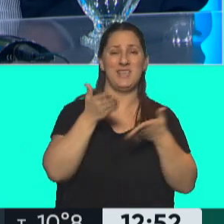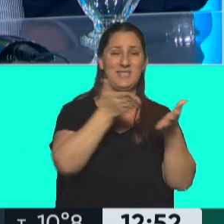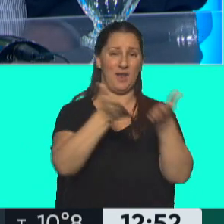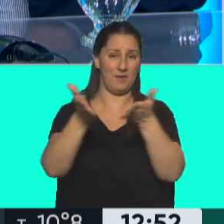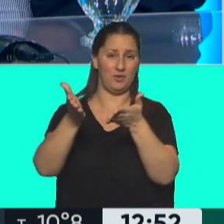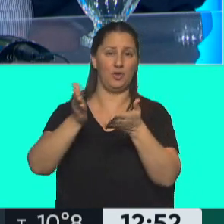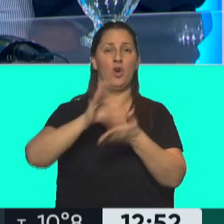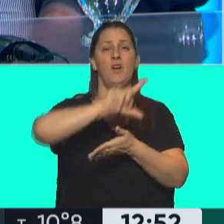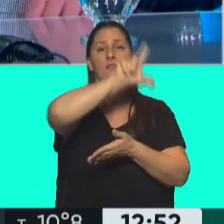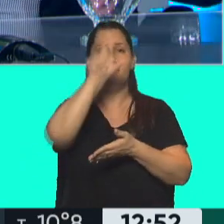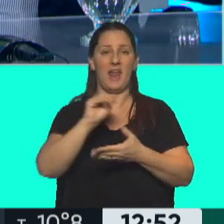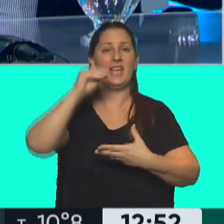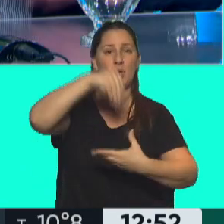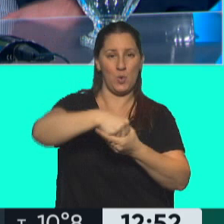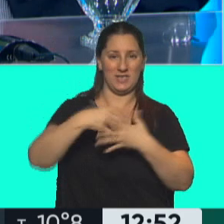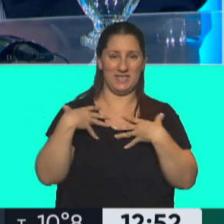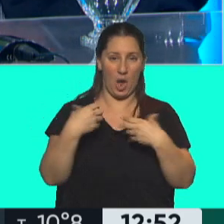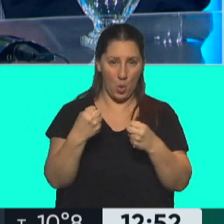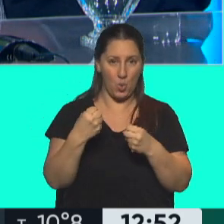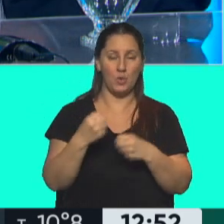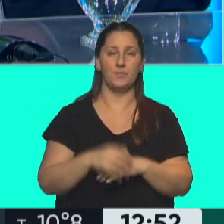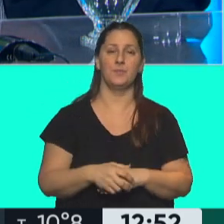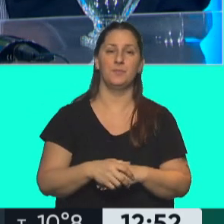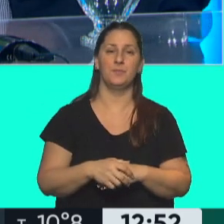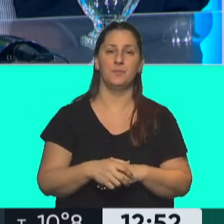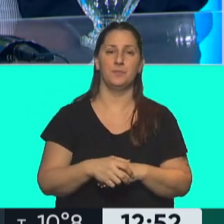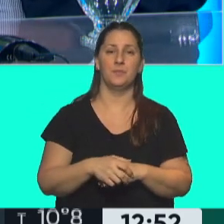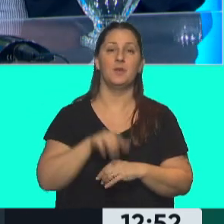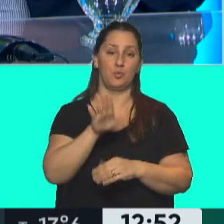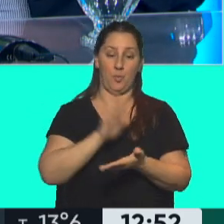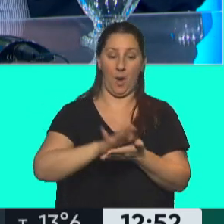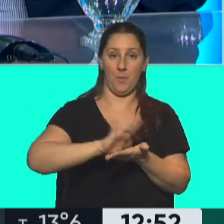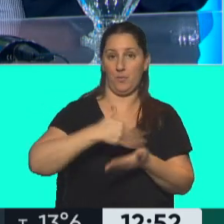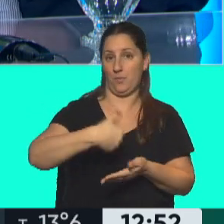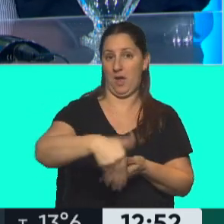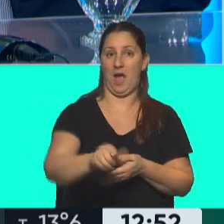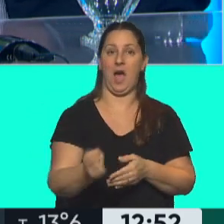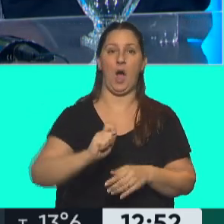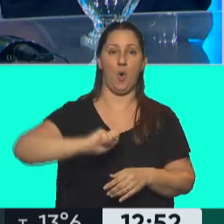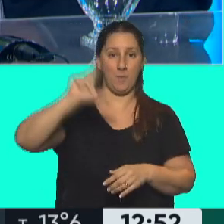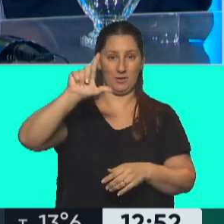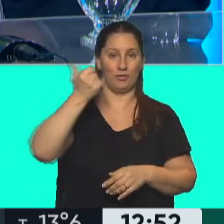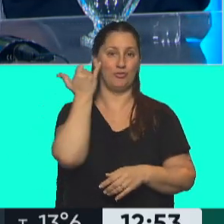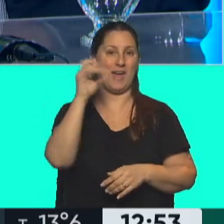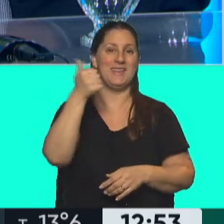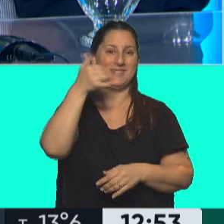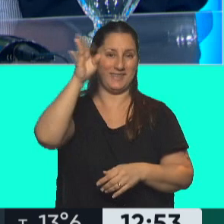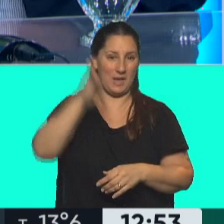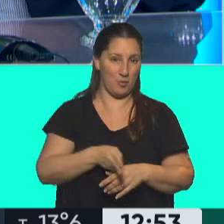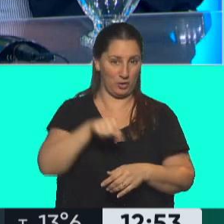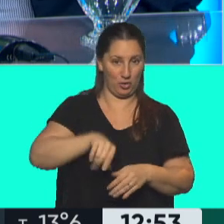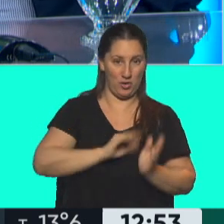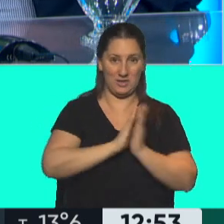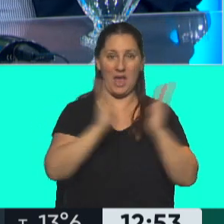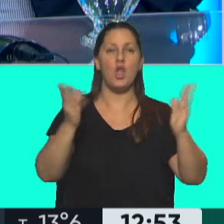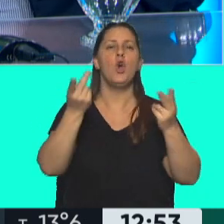programa federal Incluir Salud, que muy recientemente se anunció un nuevo aumento que ya acumula el 60% para este año con una